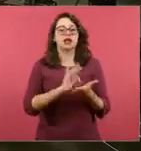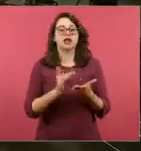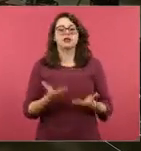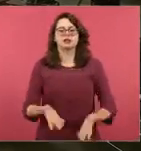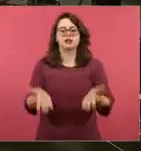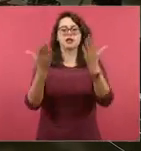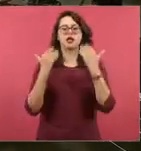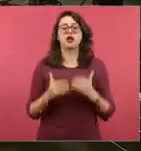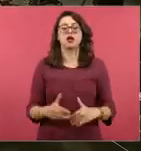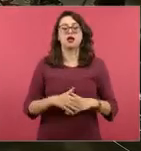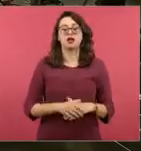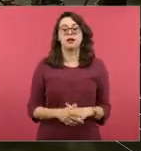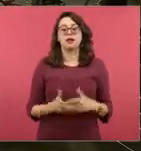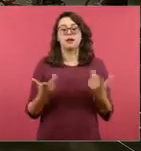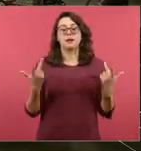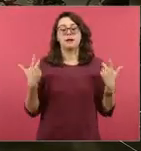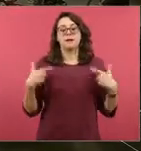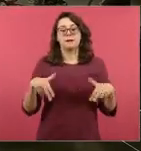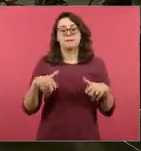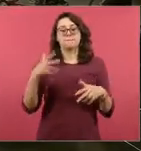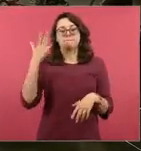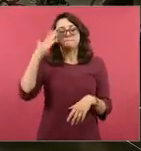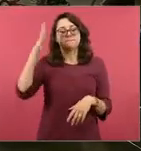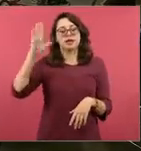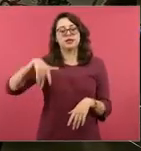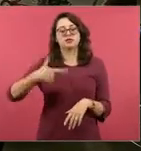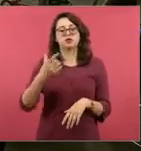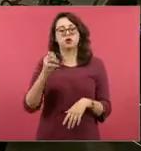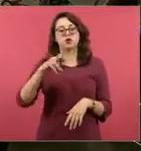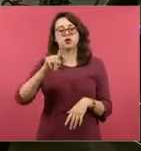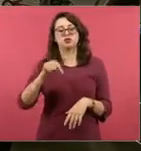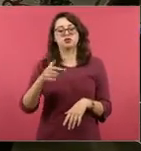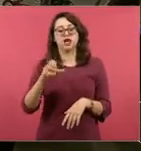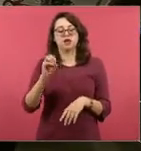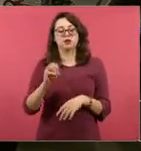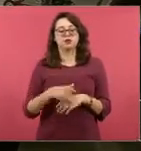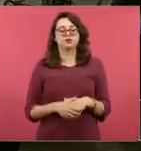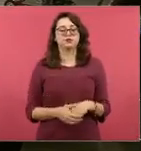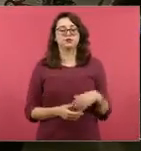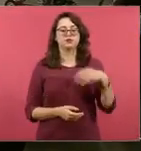palabra al maestro Gonzalo López Rueda, por favor.